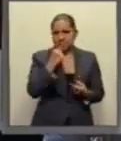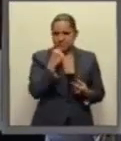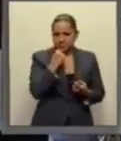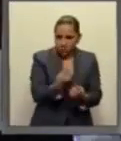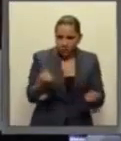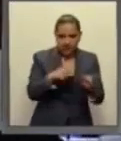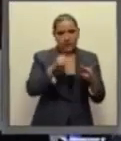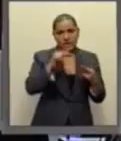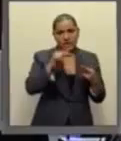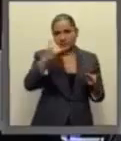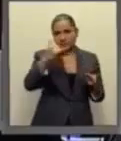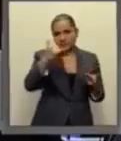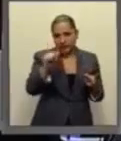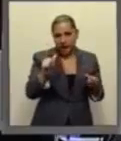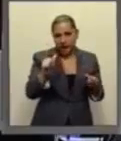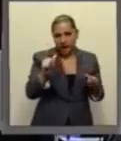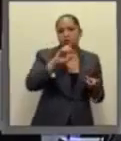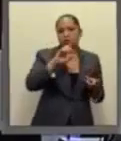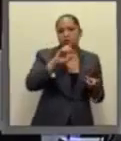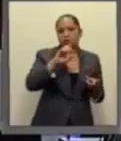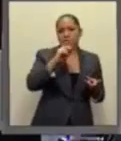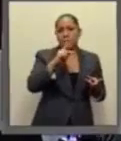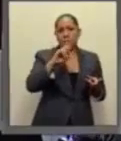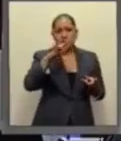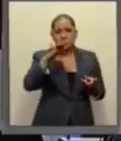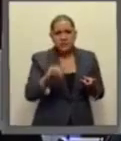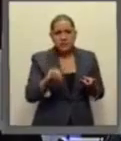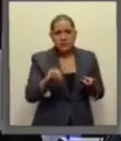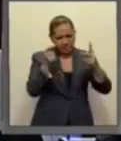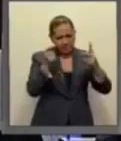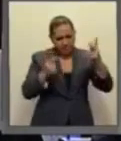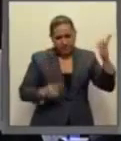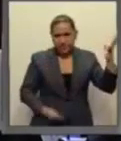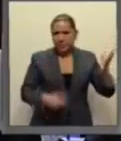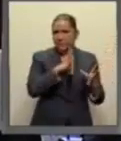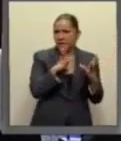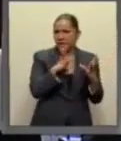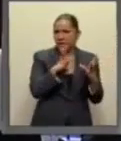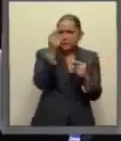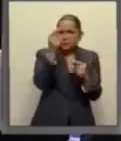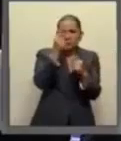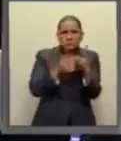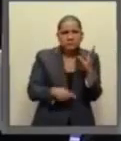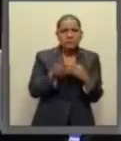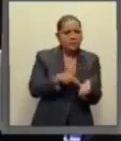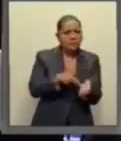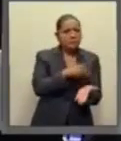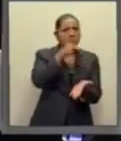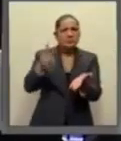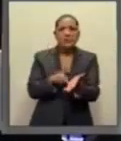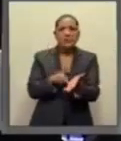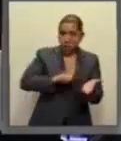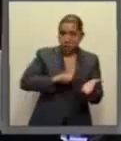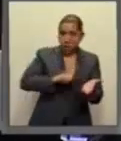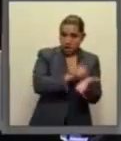Ayotzinapa, Veracruz, Topo Chico, no, nos dicen mucho. La constante ha sido la impunidad.